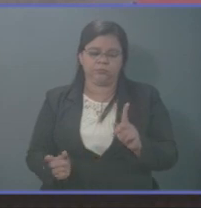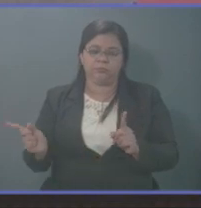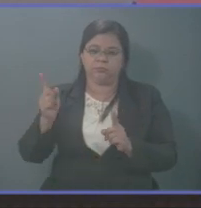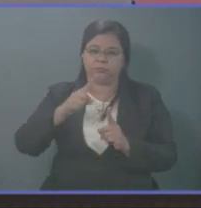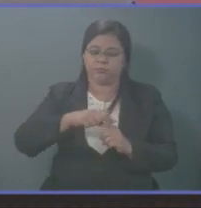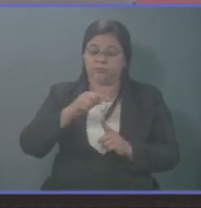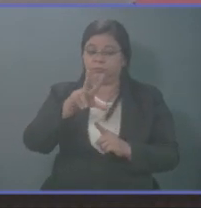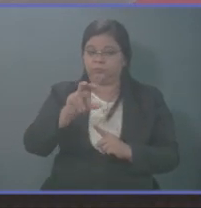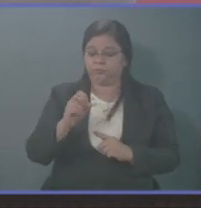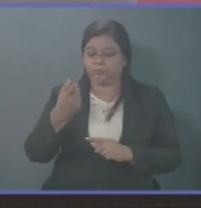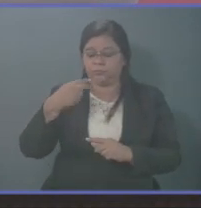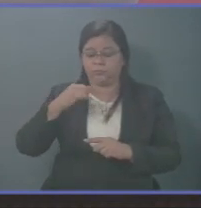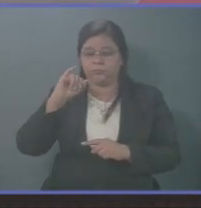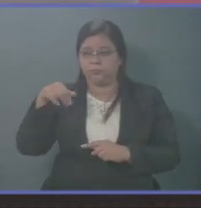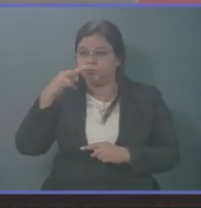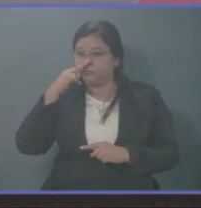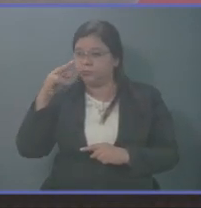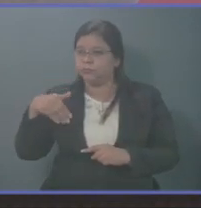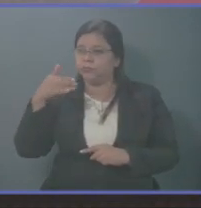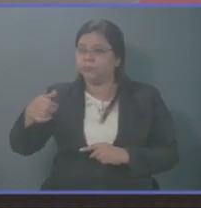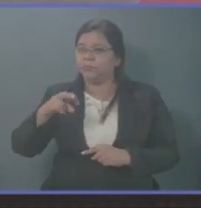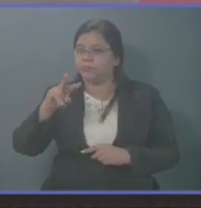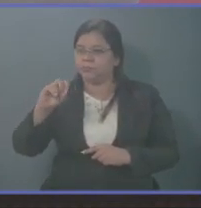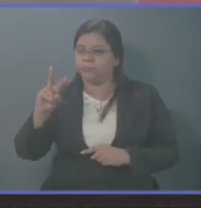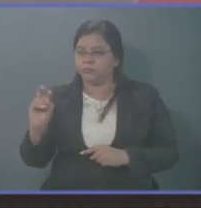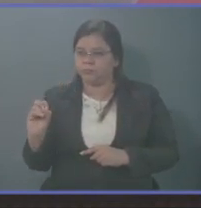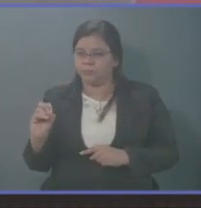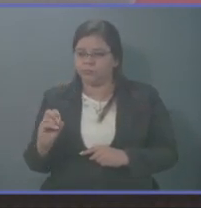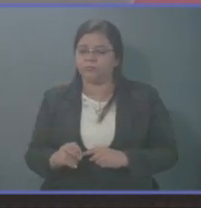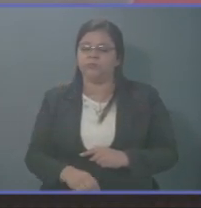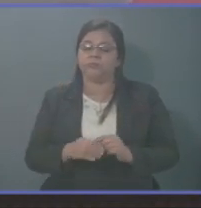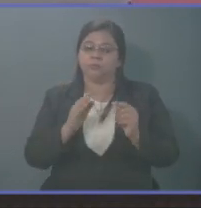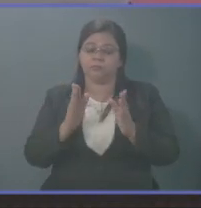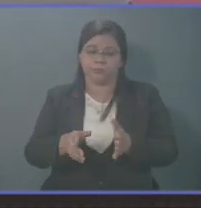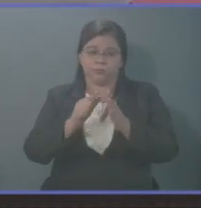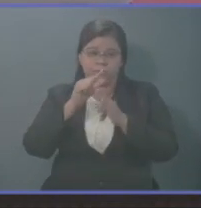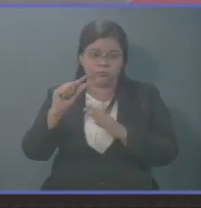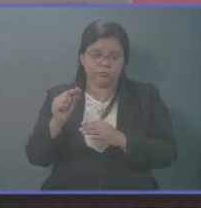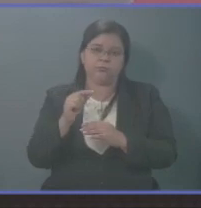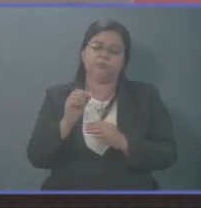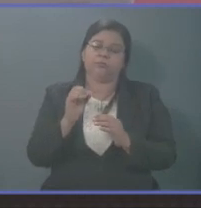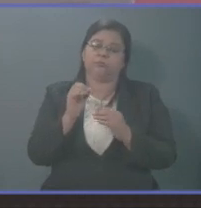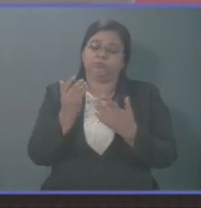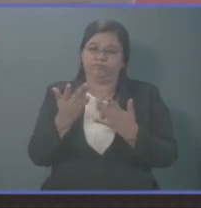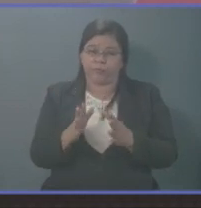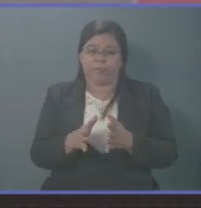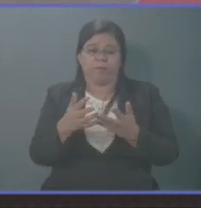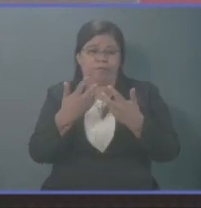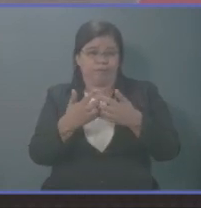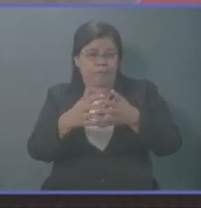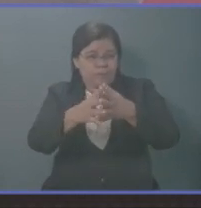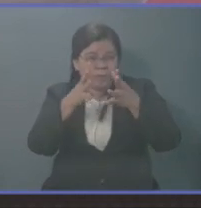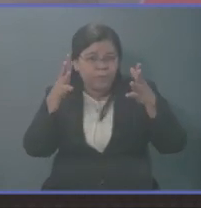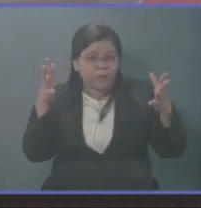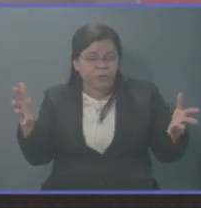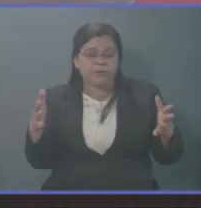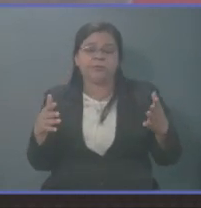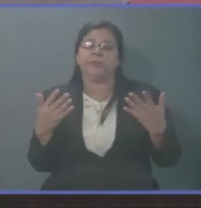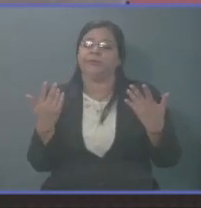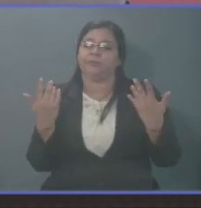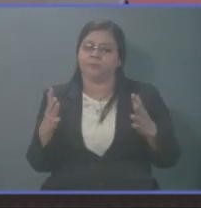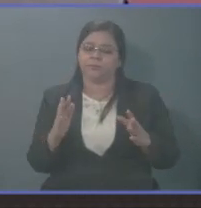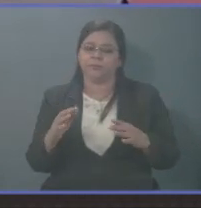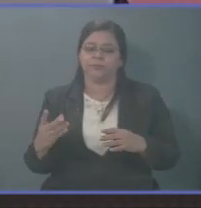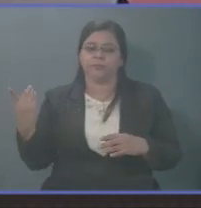día 30 de junio de 2020 a los sujetos pasivos clasificados como grandes contribuyentes por parte de la